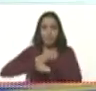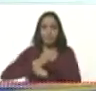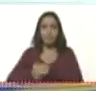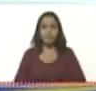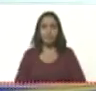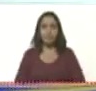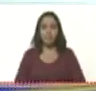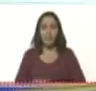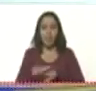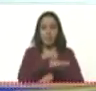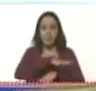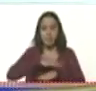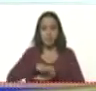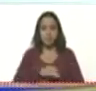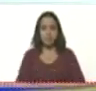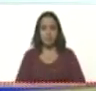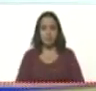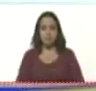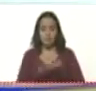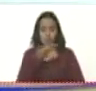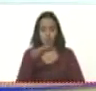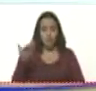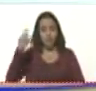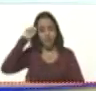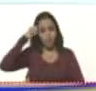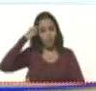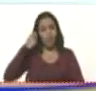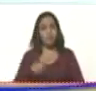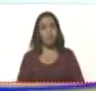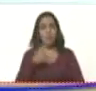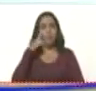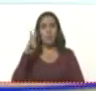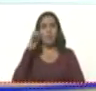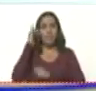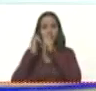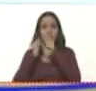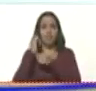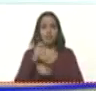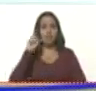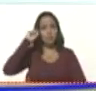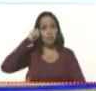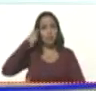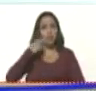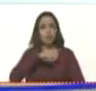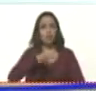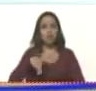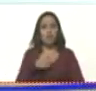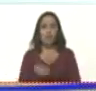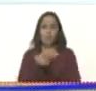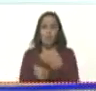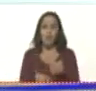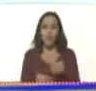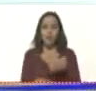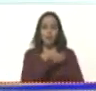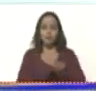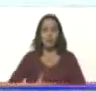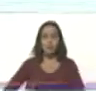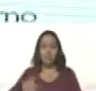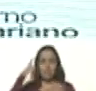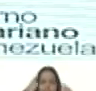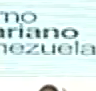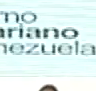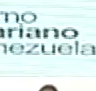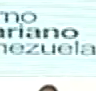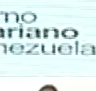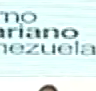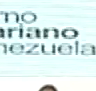él. ¿Ustedes se acuerdan, verdad? Vamos a ver un video para recordar a nuestro amado comandante Hugo Chávez.